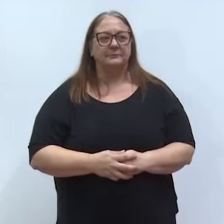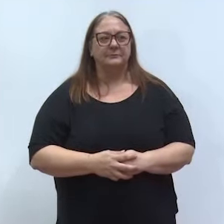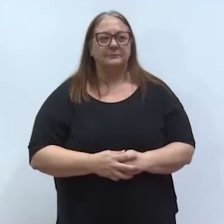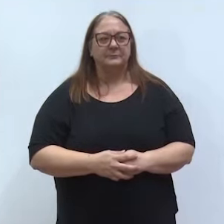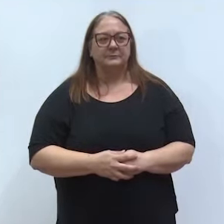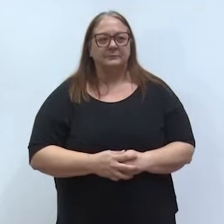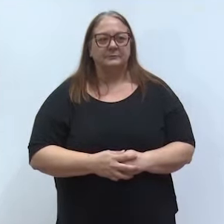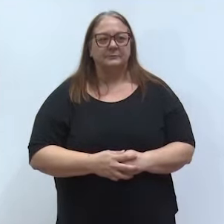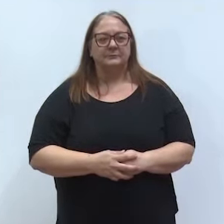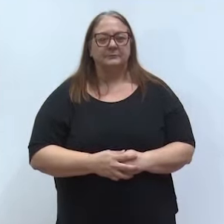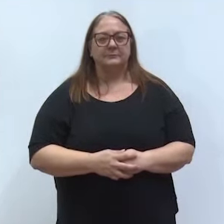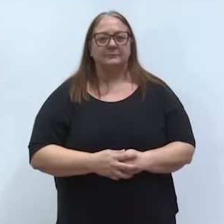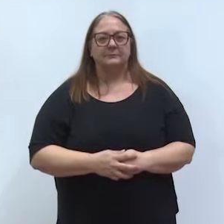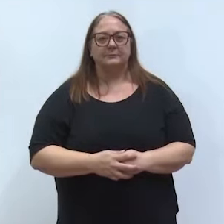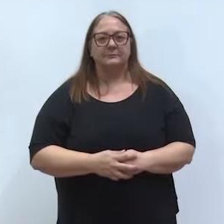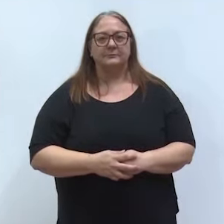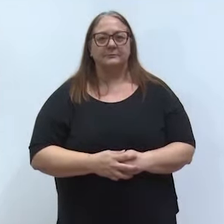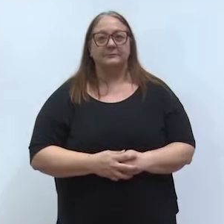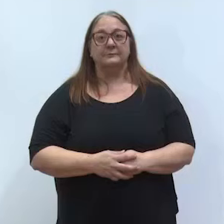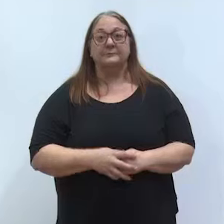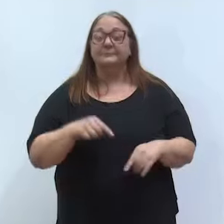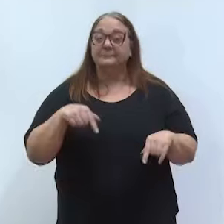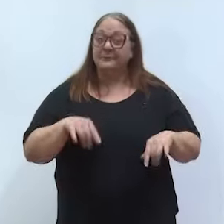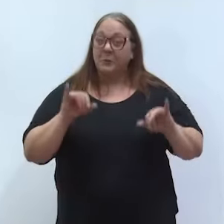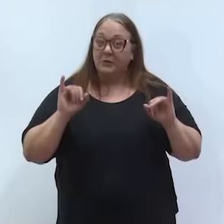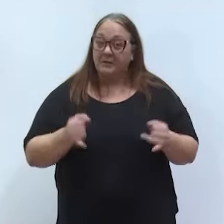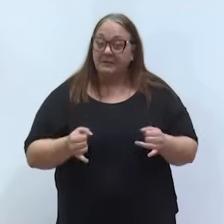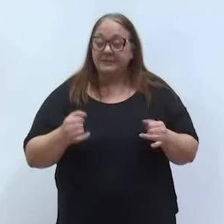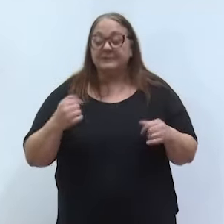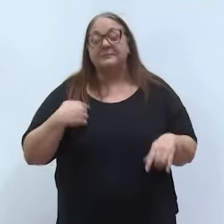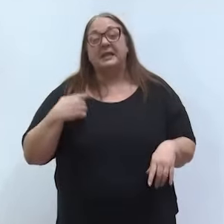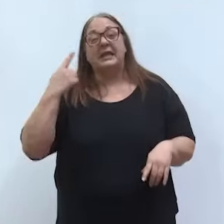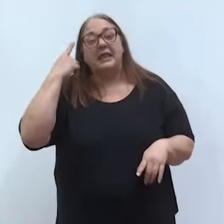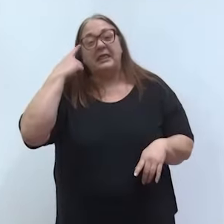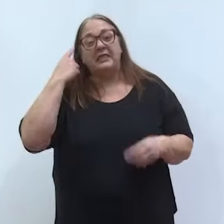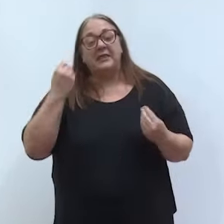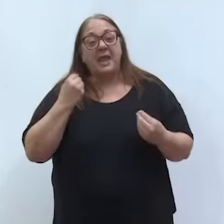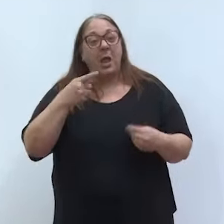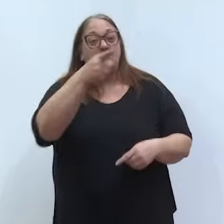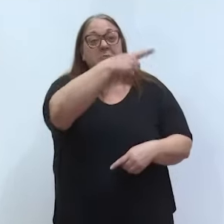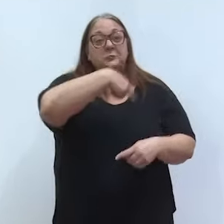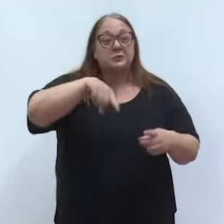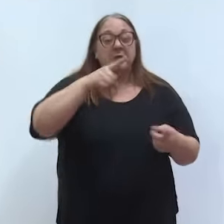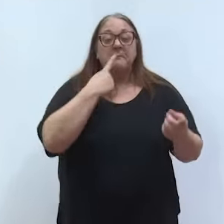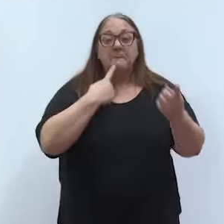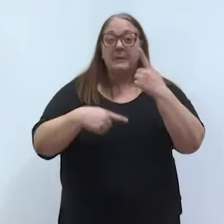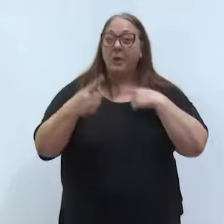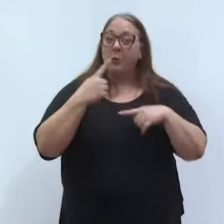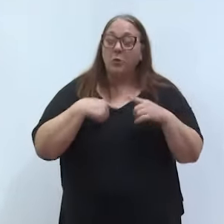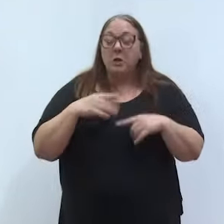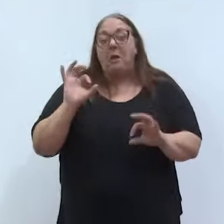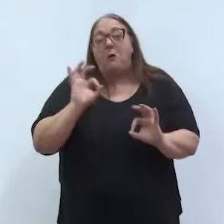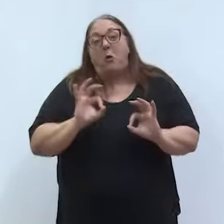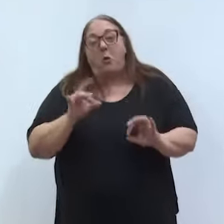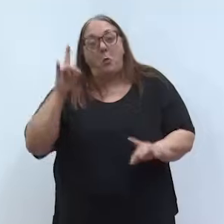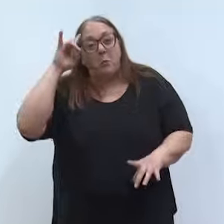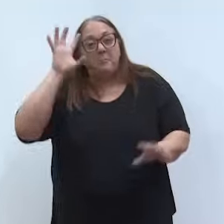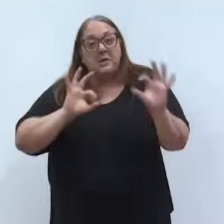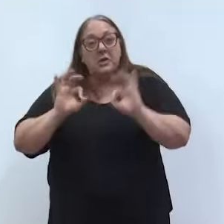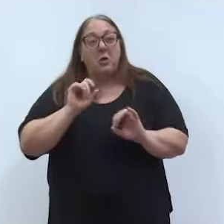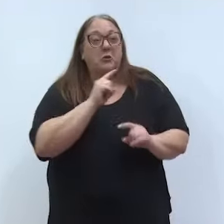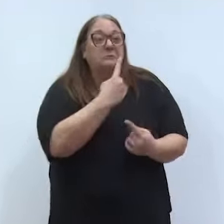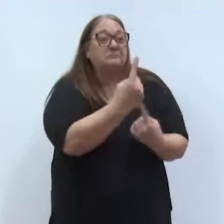Gracias Ahora sí Bueno La idea es que hagan preguntas o u opiniones dos